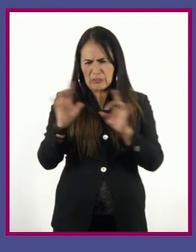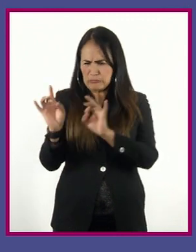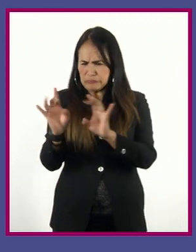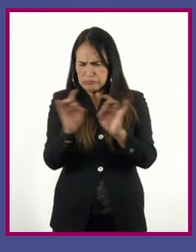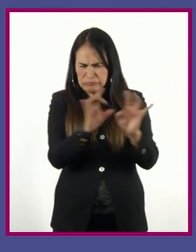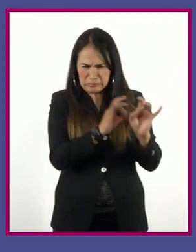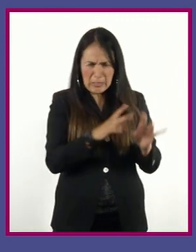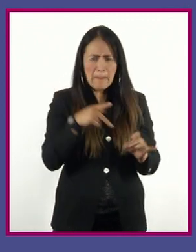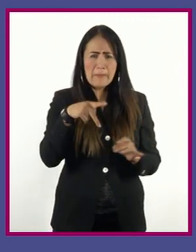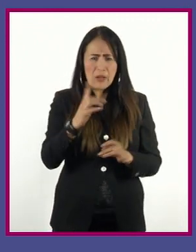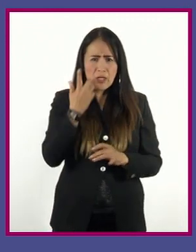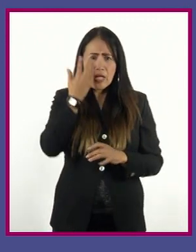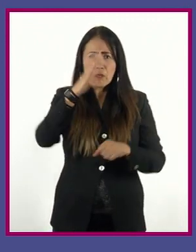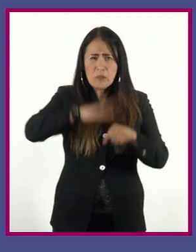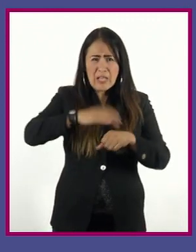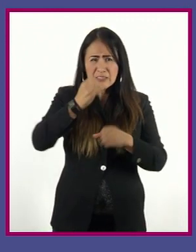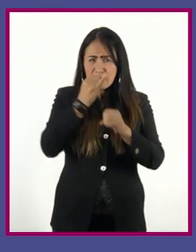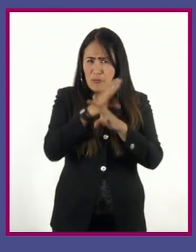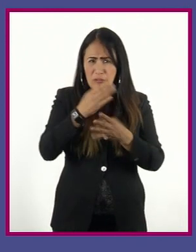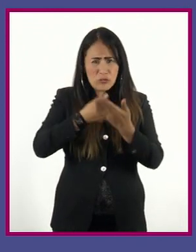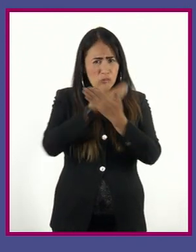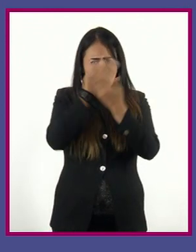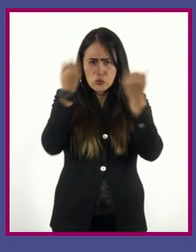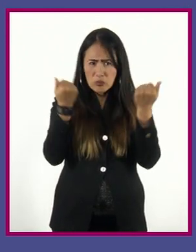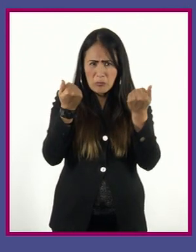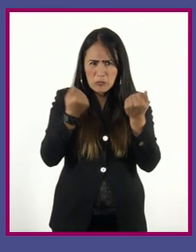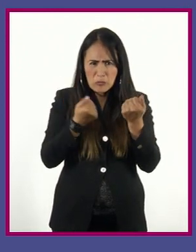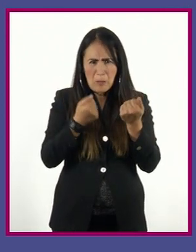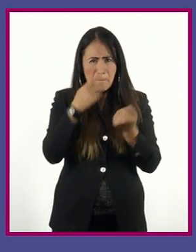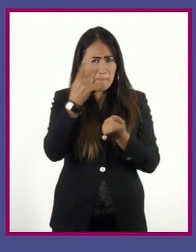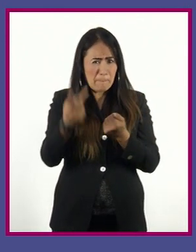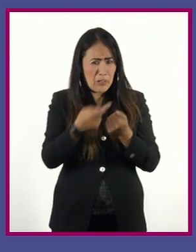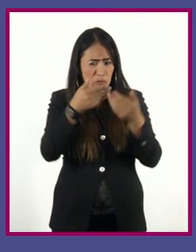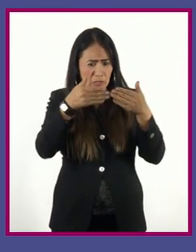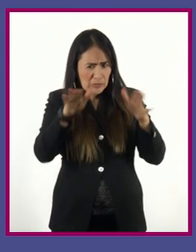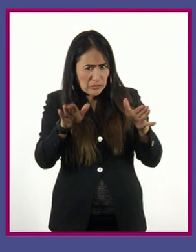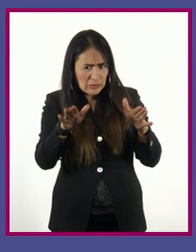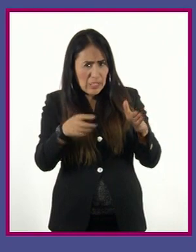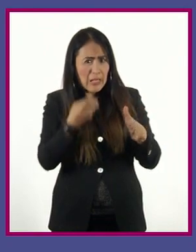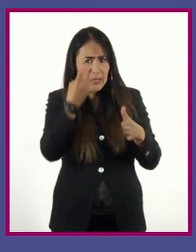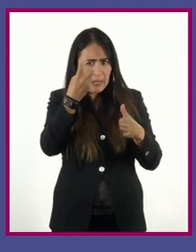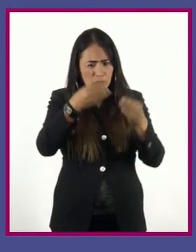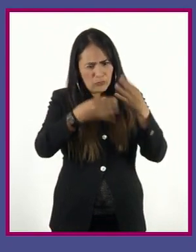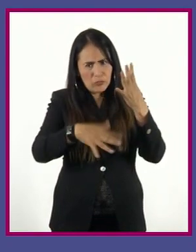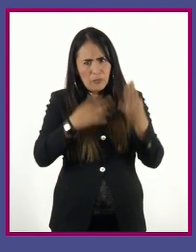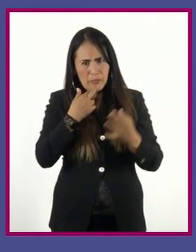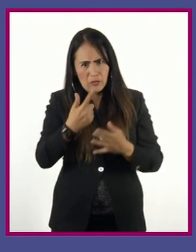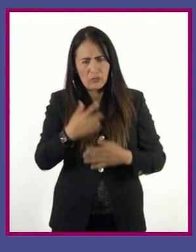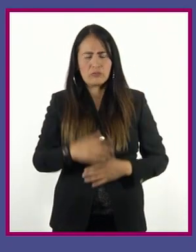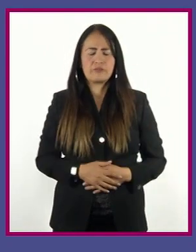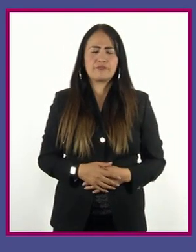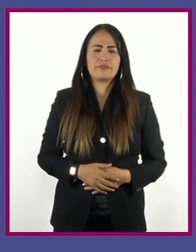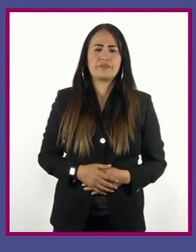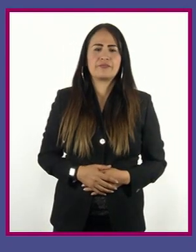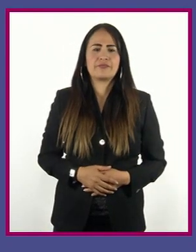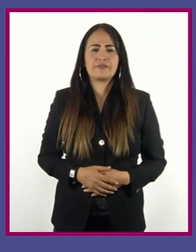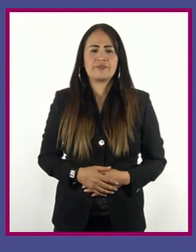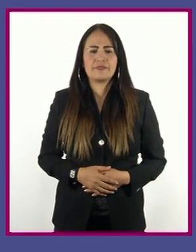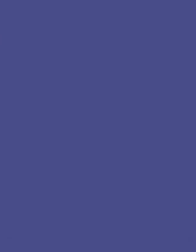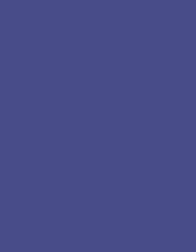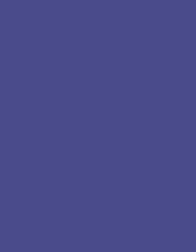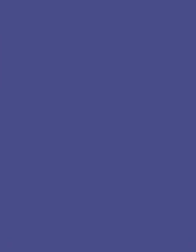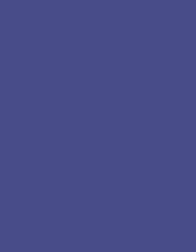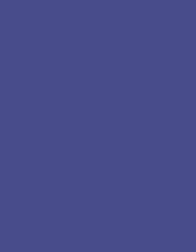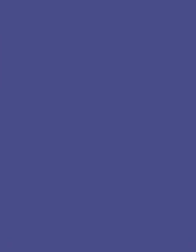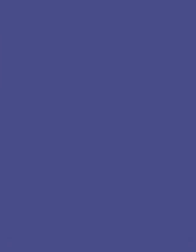queremos información que desconocemos, las preguntas abiertas son las más pertinentes. Caso 4. En el ámbito de la ciencia